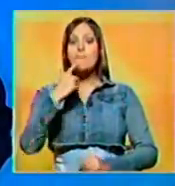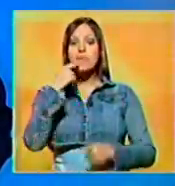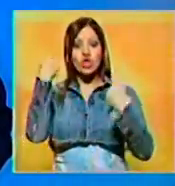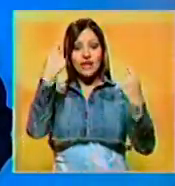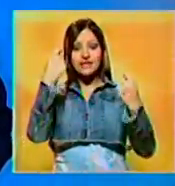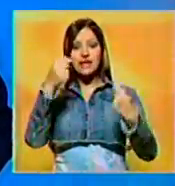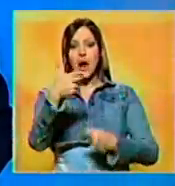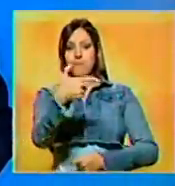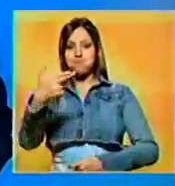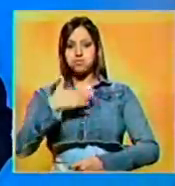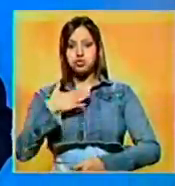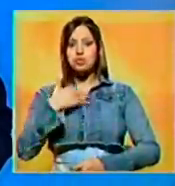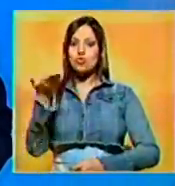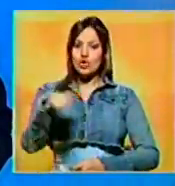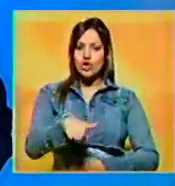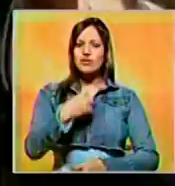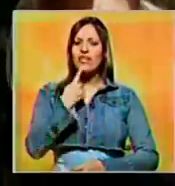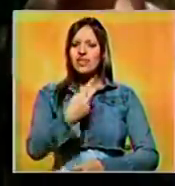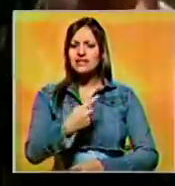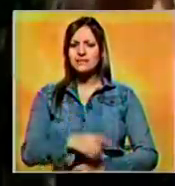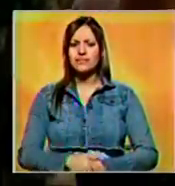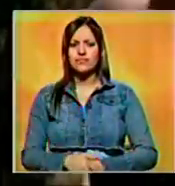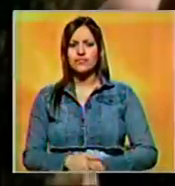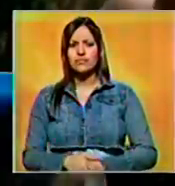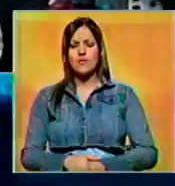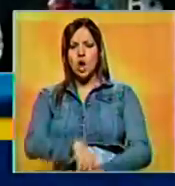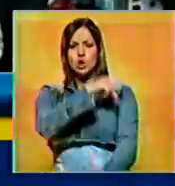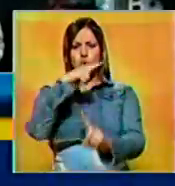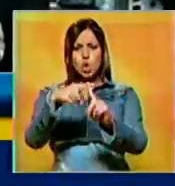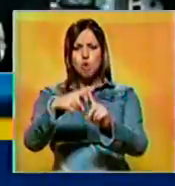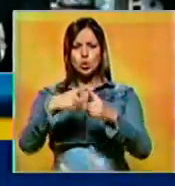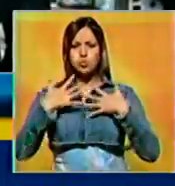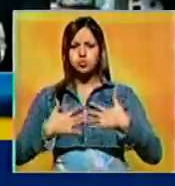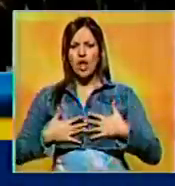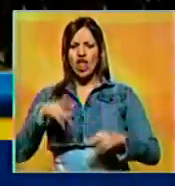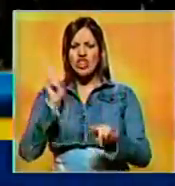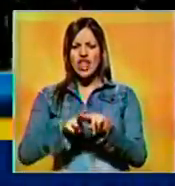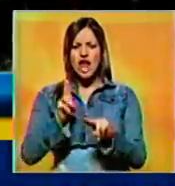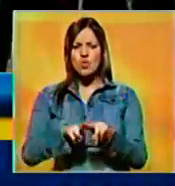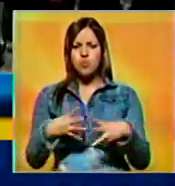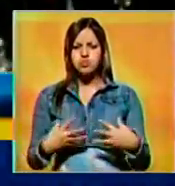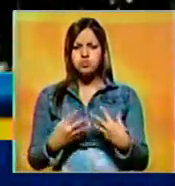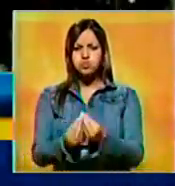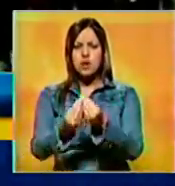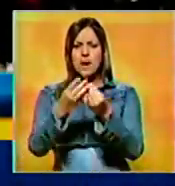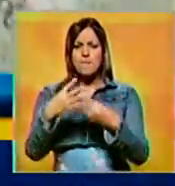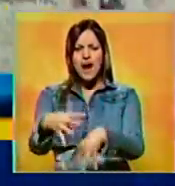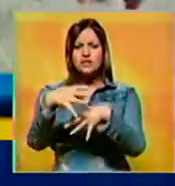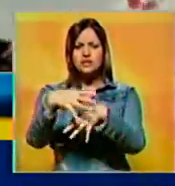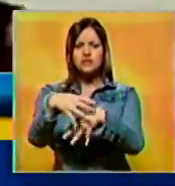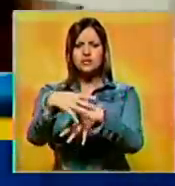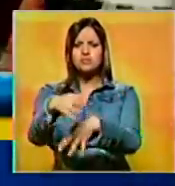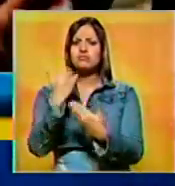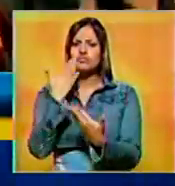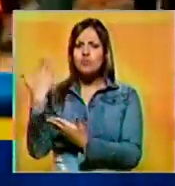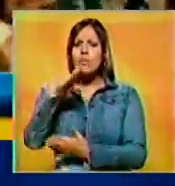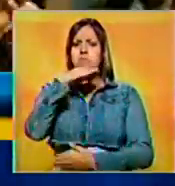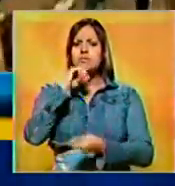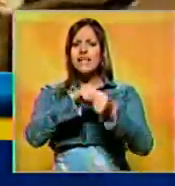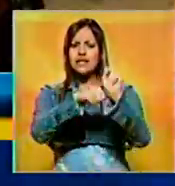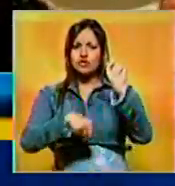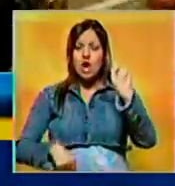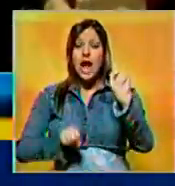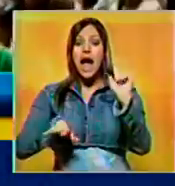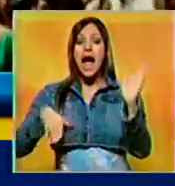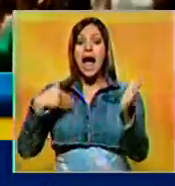protesta. Javier Faría nos amplía. Con cruces y vestimenta negra acompañaron la marcha desde el obelisco de San Cristóbal